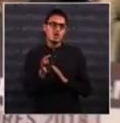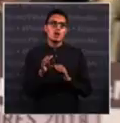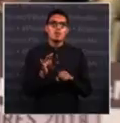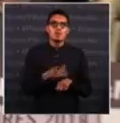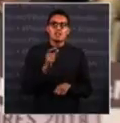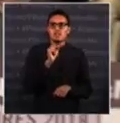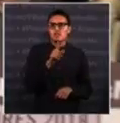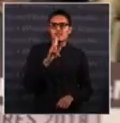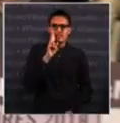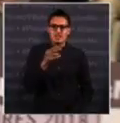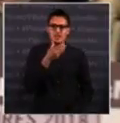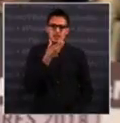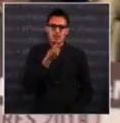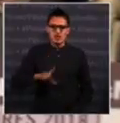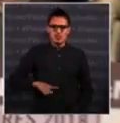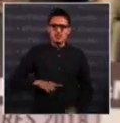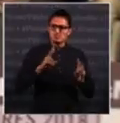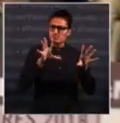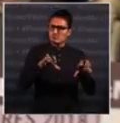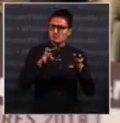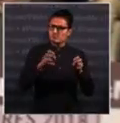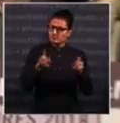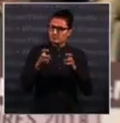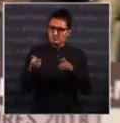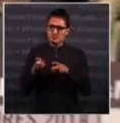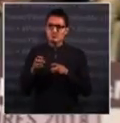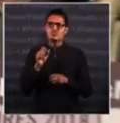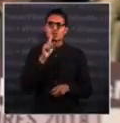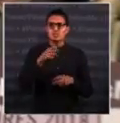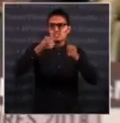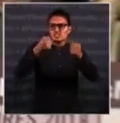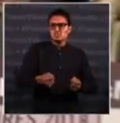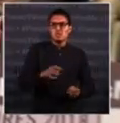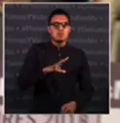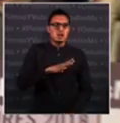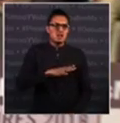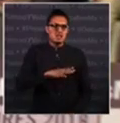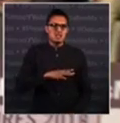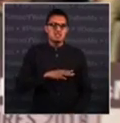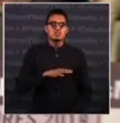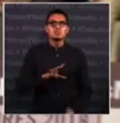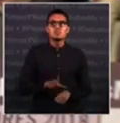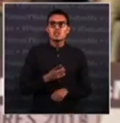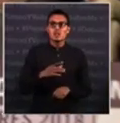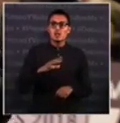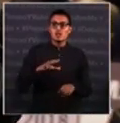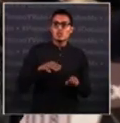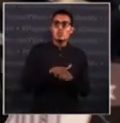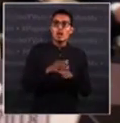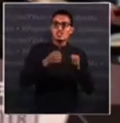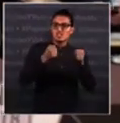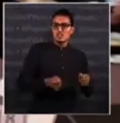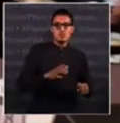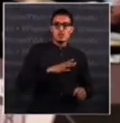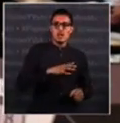corrupción y en consecuencia de inseguridad que privan en el Estado, porque inseguridad y corrupción siempre van